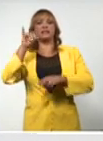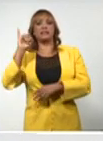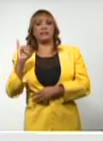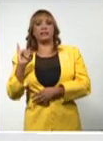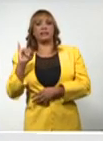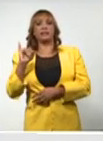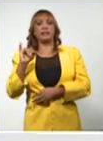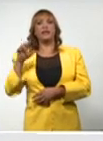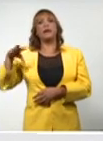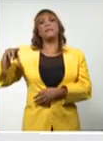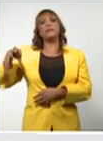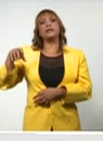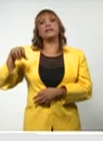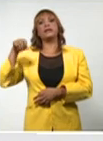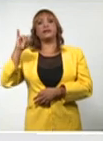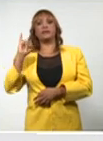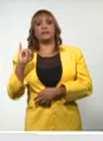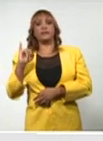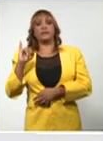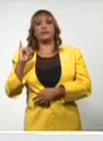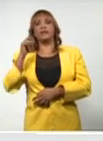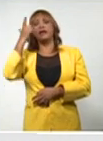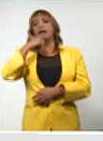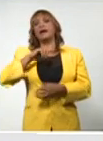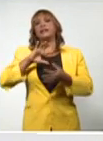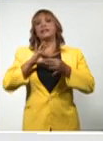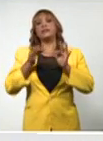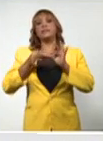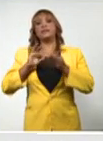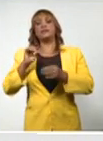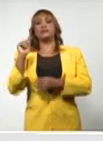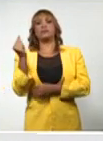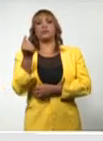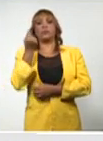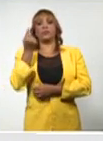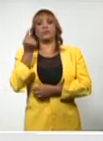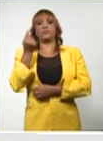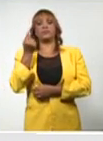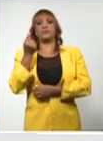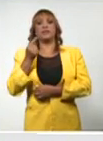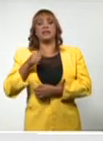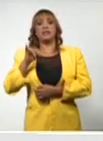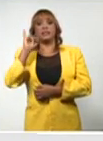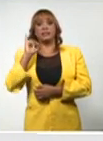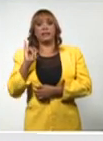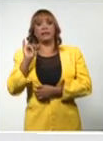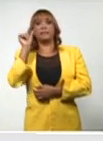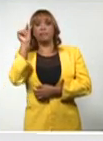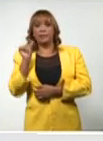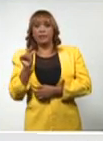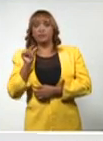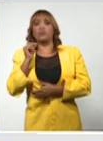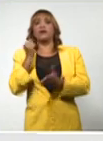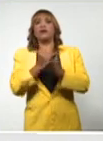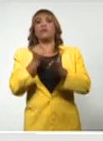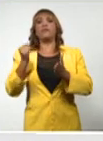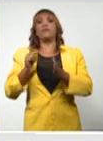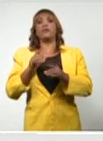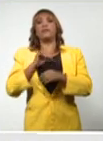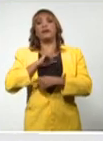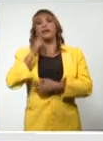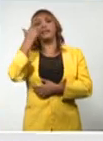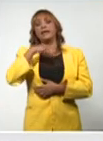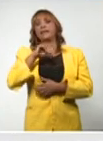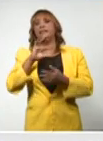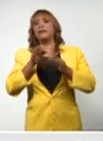Pinar del Río 6 y Artemisa 1. Los 6 casos confirmados de la provincia de Artemisa,